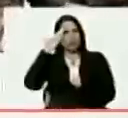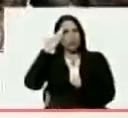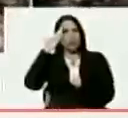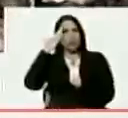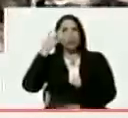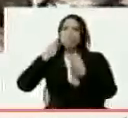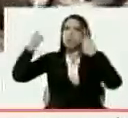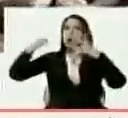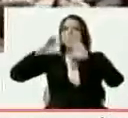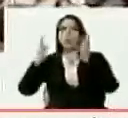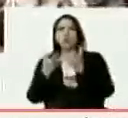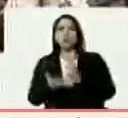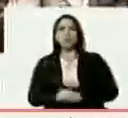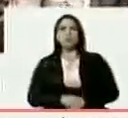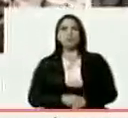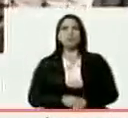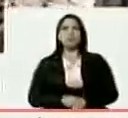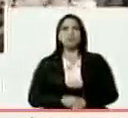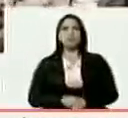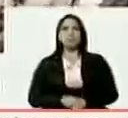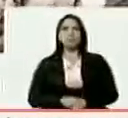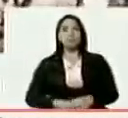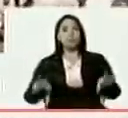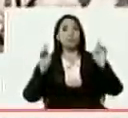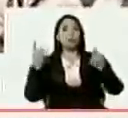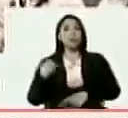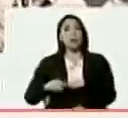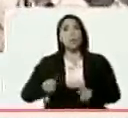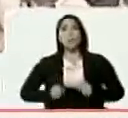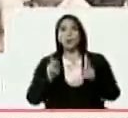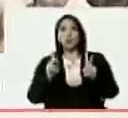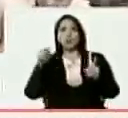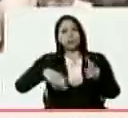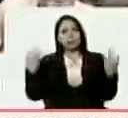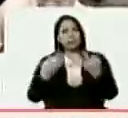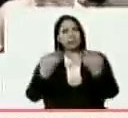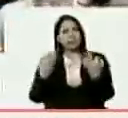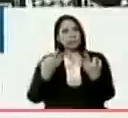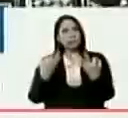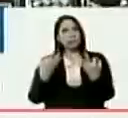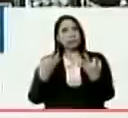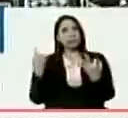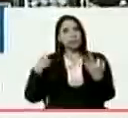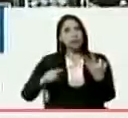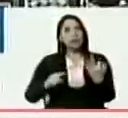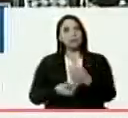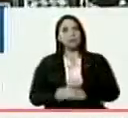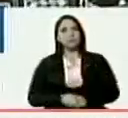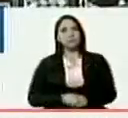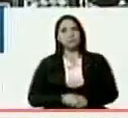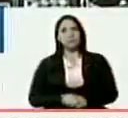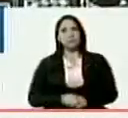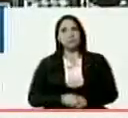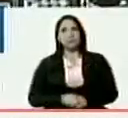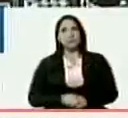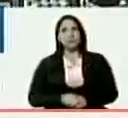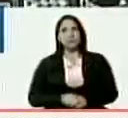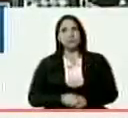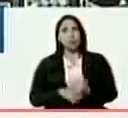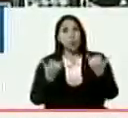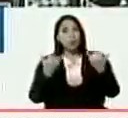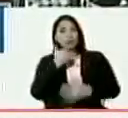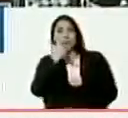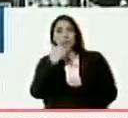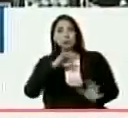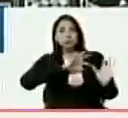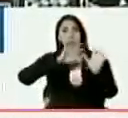digan al mundo, ojalá tengan la oportunidad, estoy seguro que la van a tener los que están recién llegando ahora,